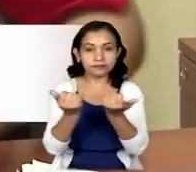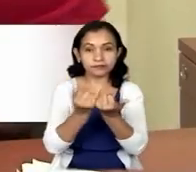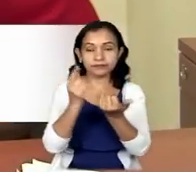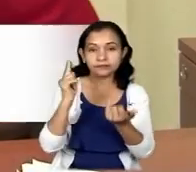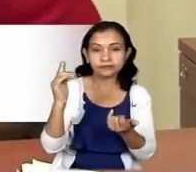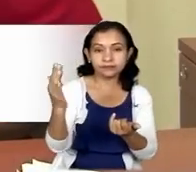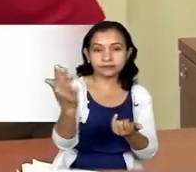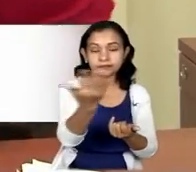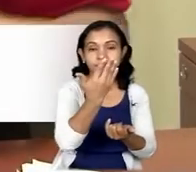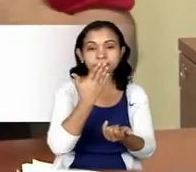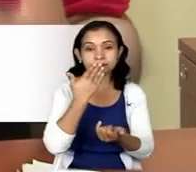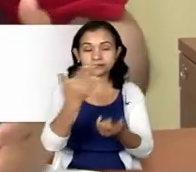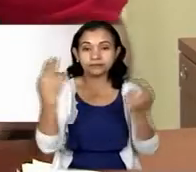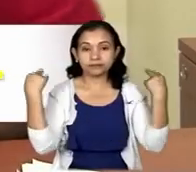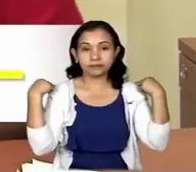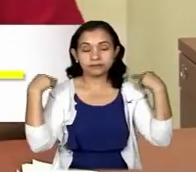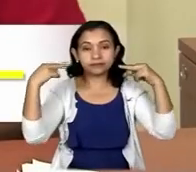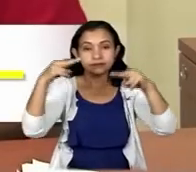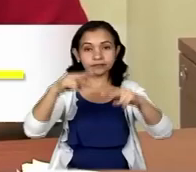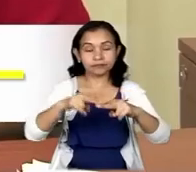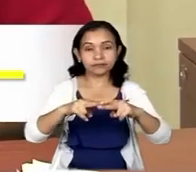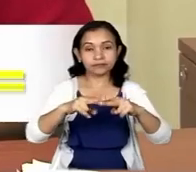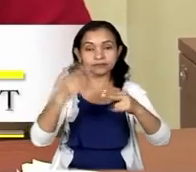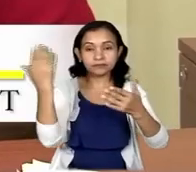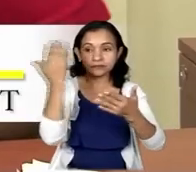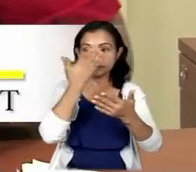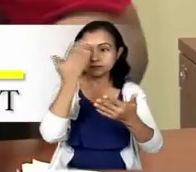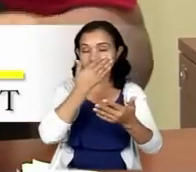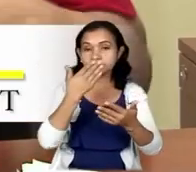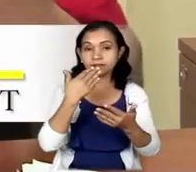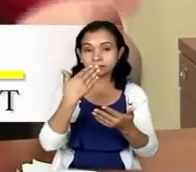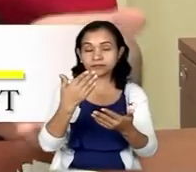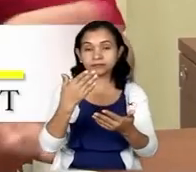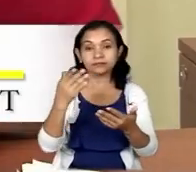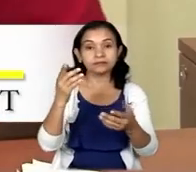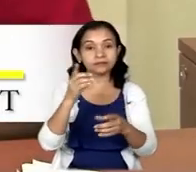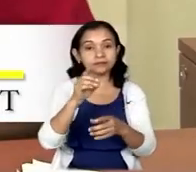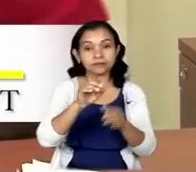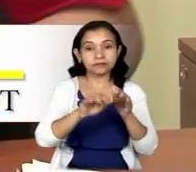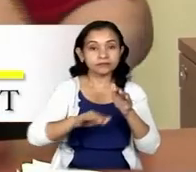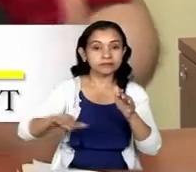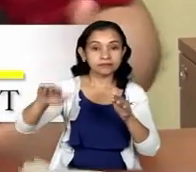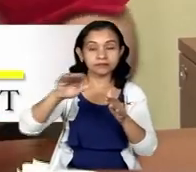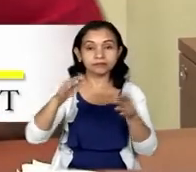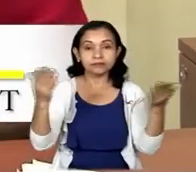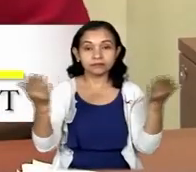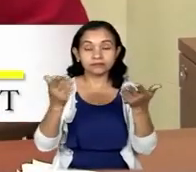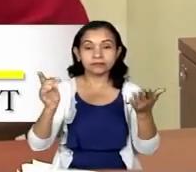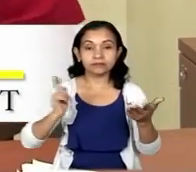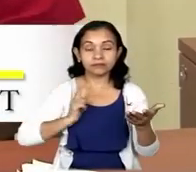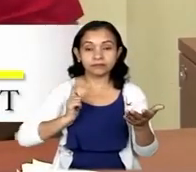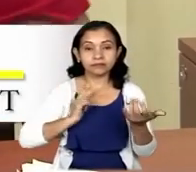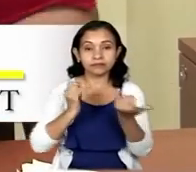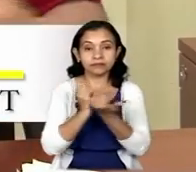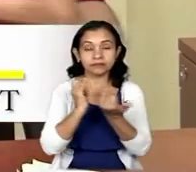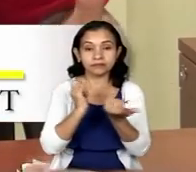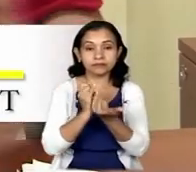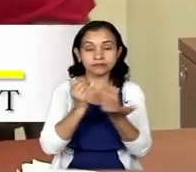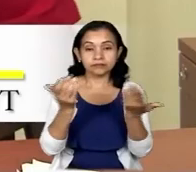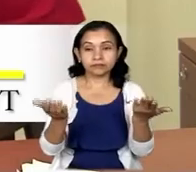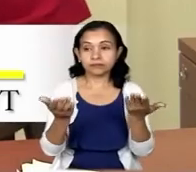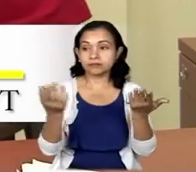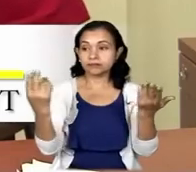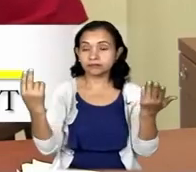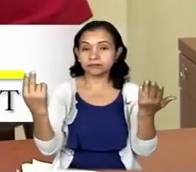somos buenos educadores, todos somos excelentes estudiantes, pero hay algunos que se destacan más que otros o que tienen la habilidad, pues, de poder